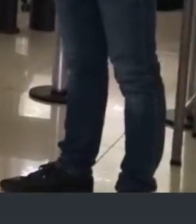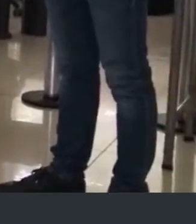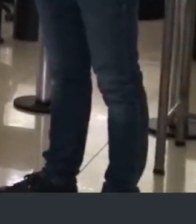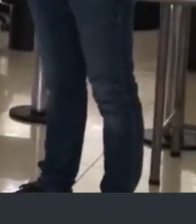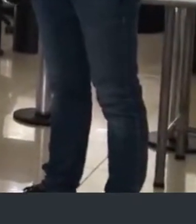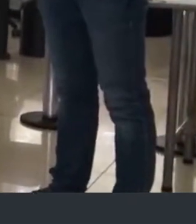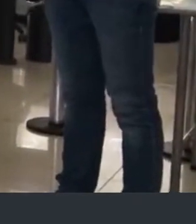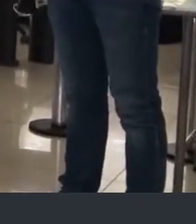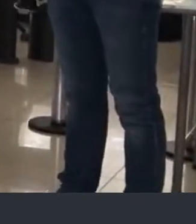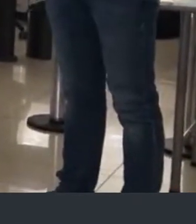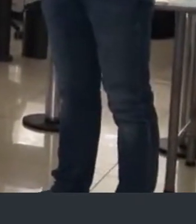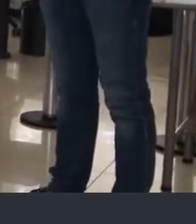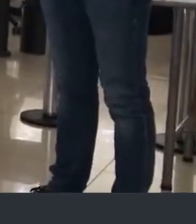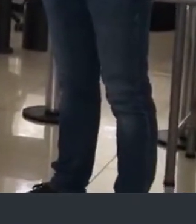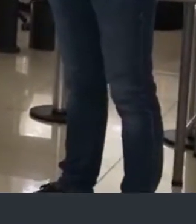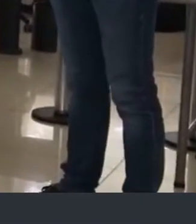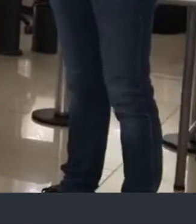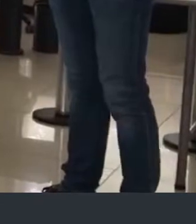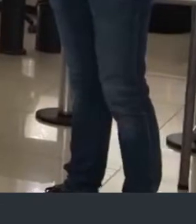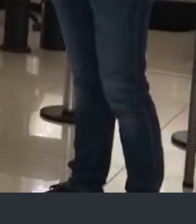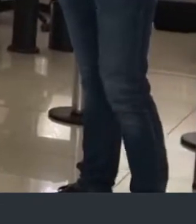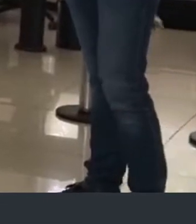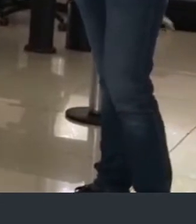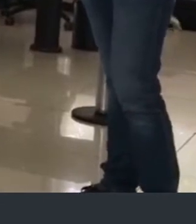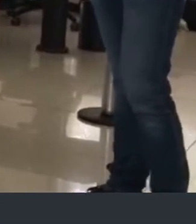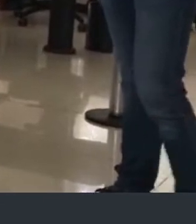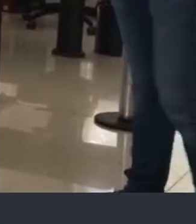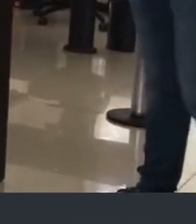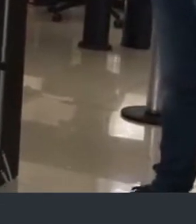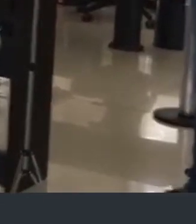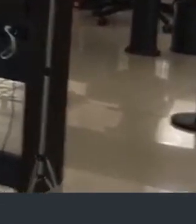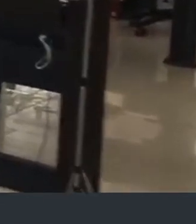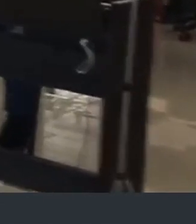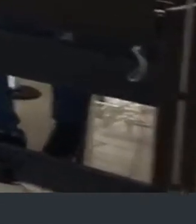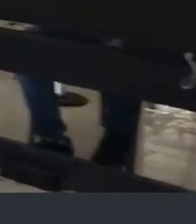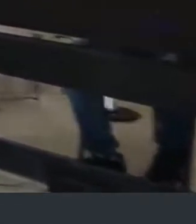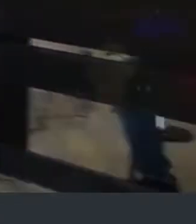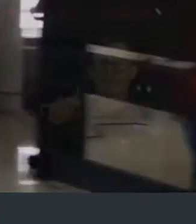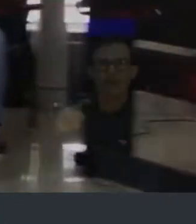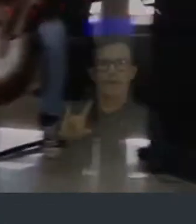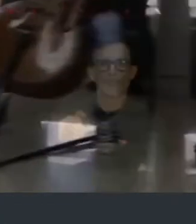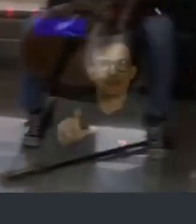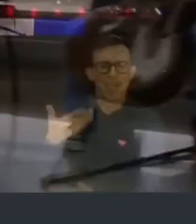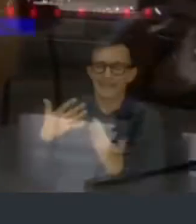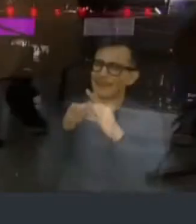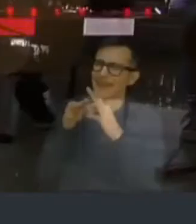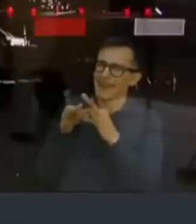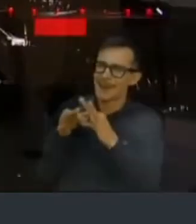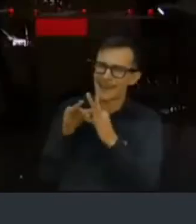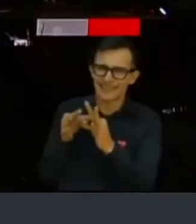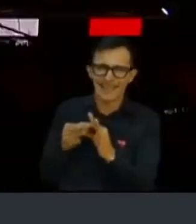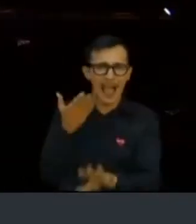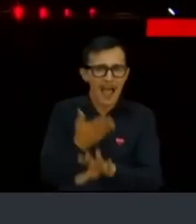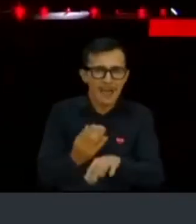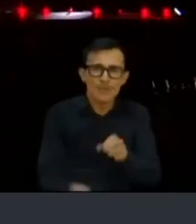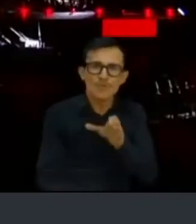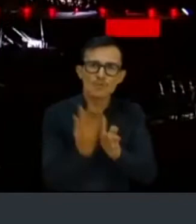32.851.438.341 pesos, superando la meta en más de 328 millones de pesos.